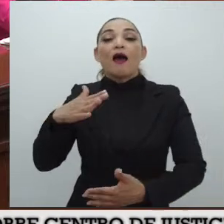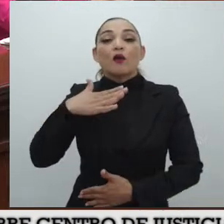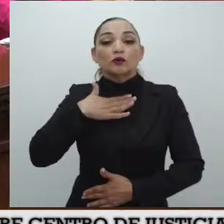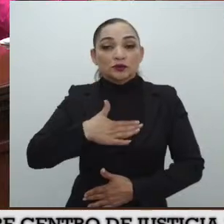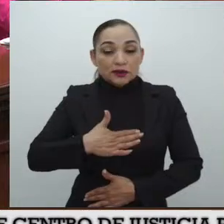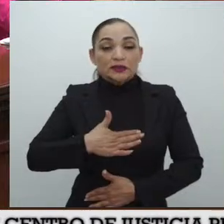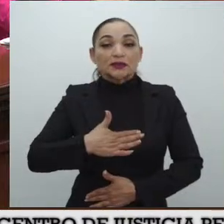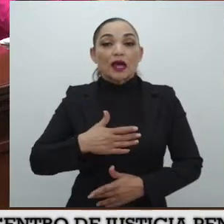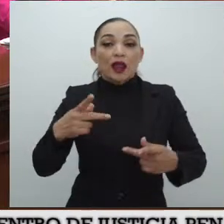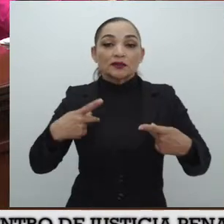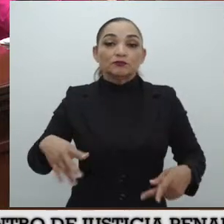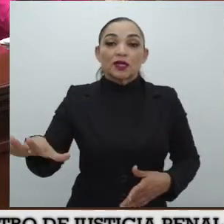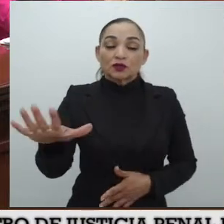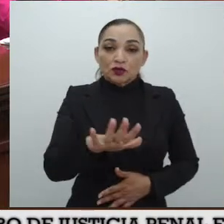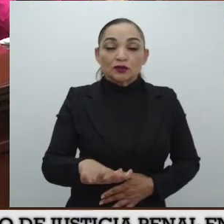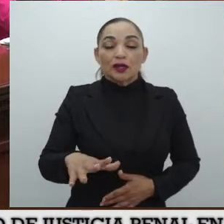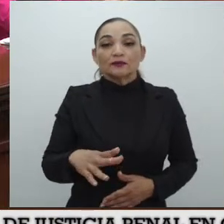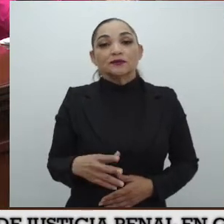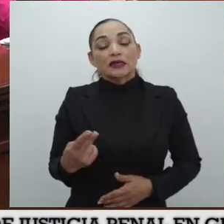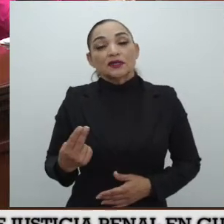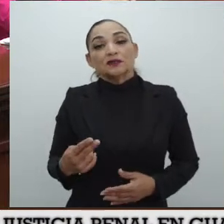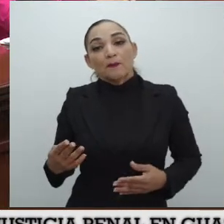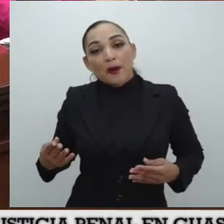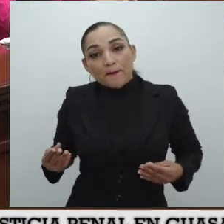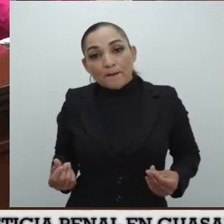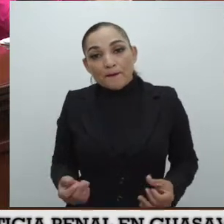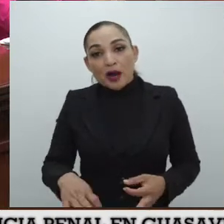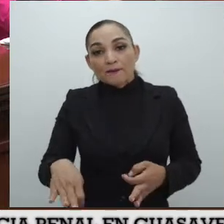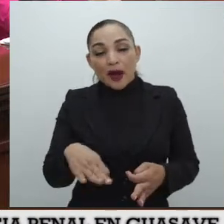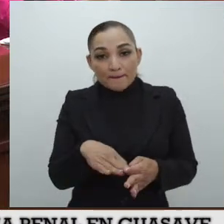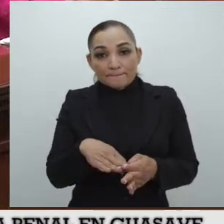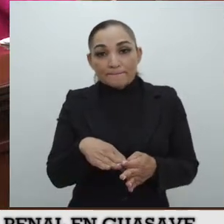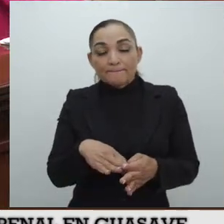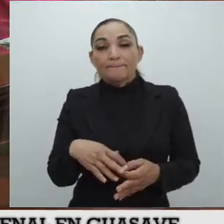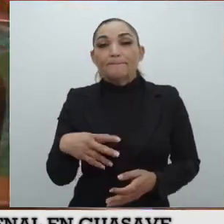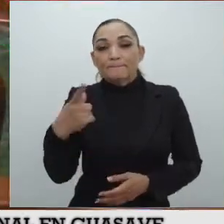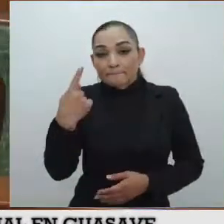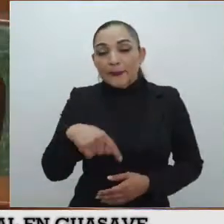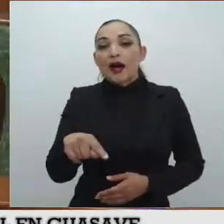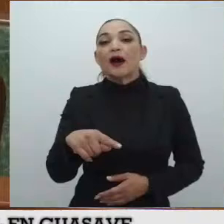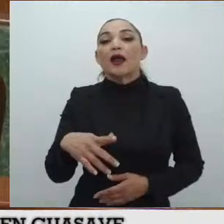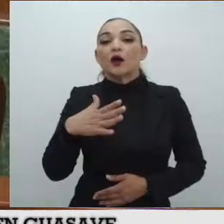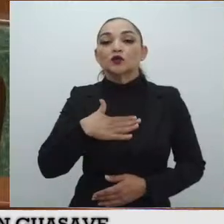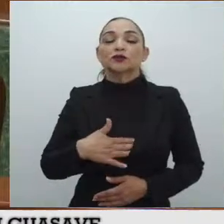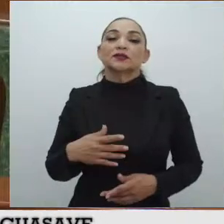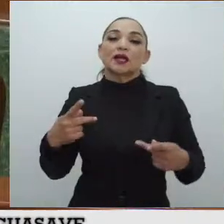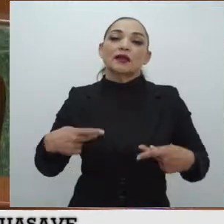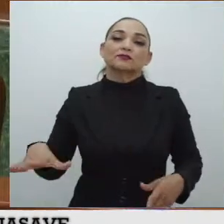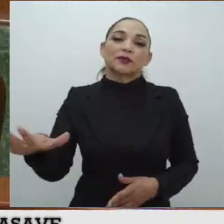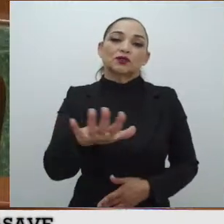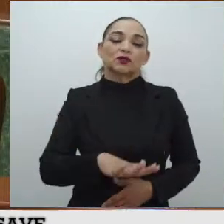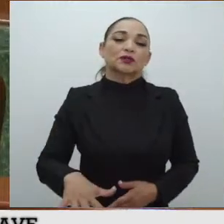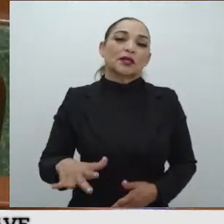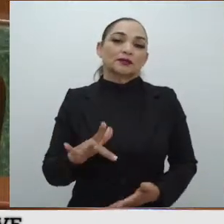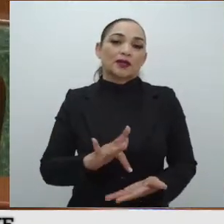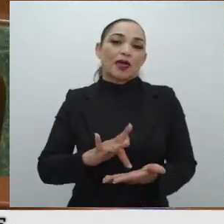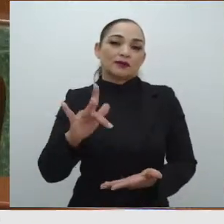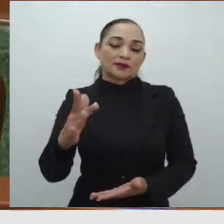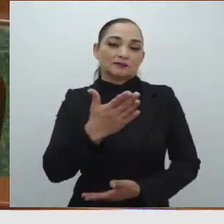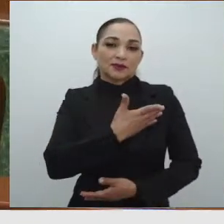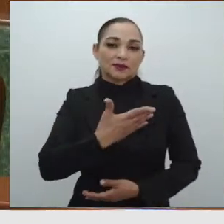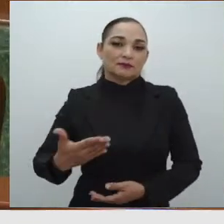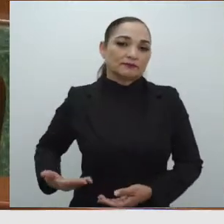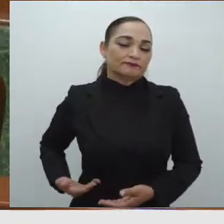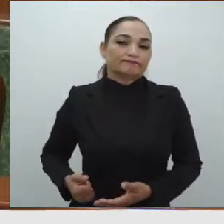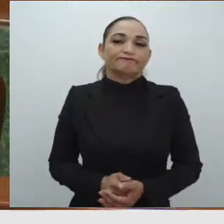la impunidad. Muchísimas gracias. Es cuanto, diputado presidente. Gracias, diputada. Sobre